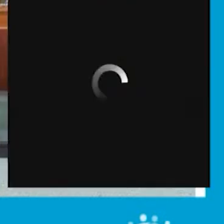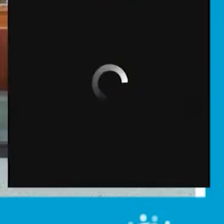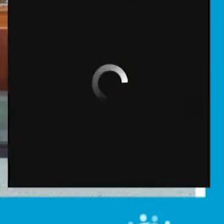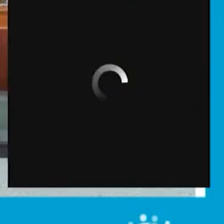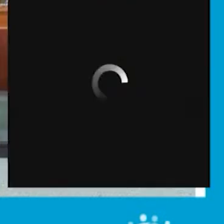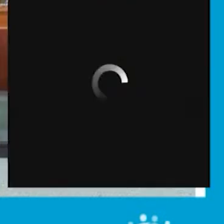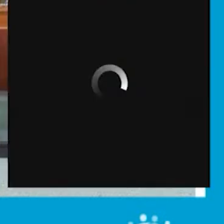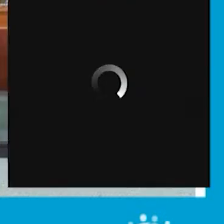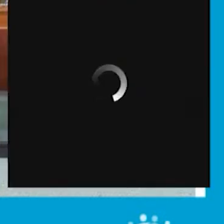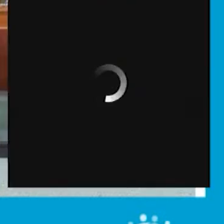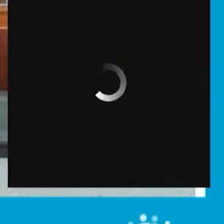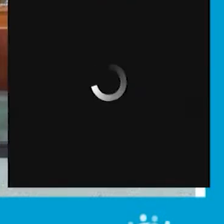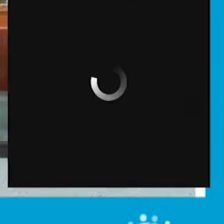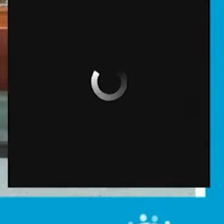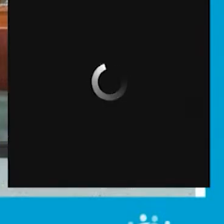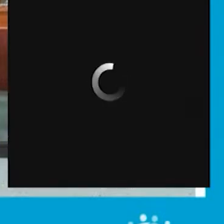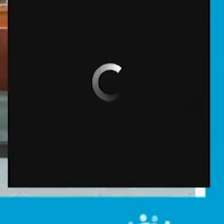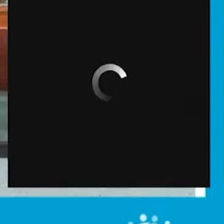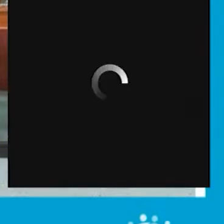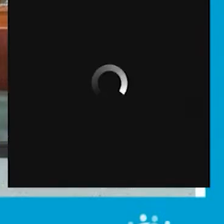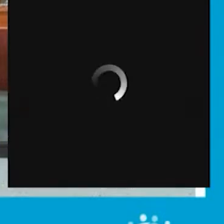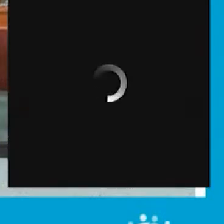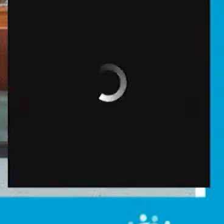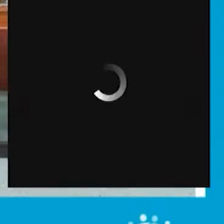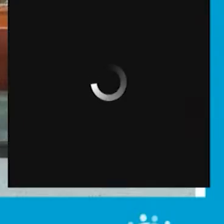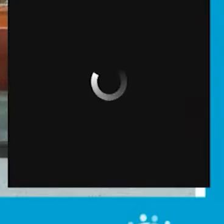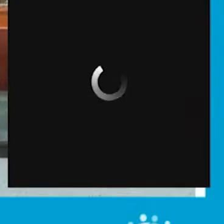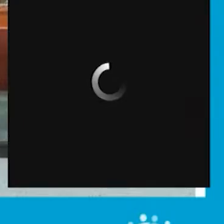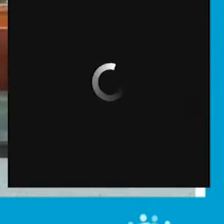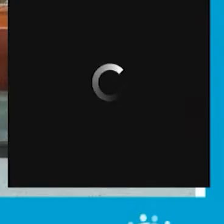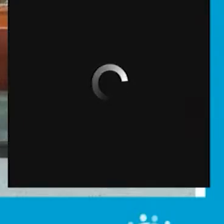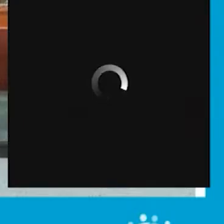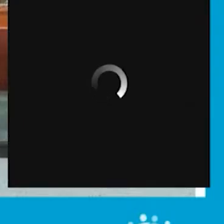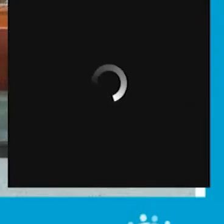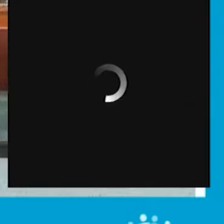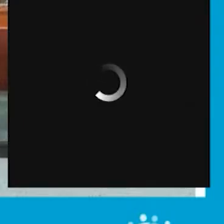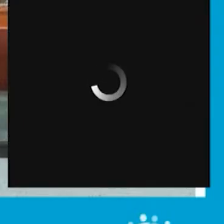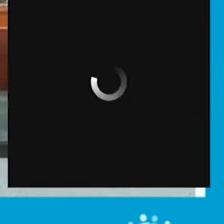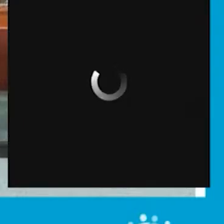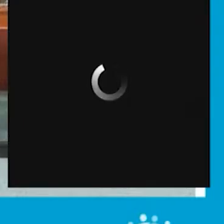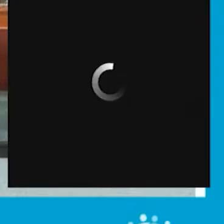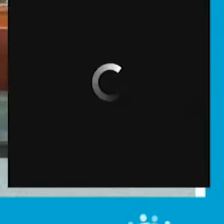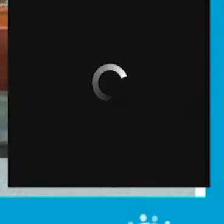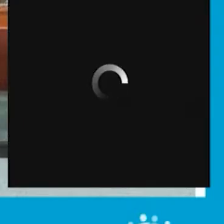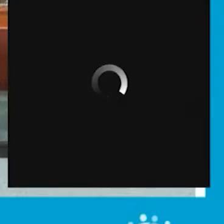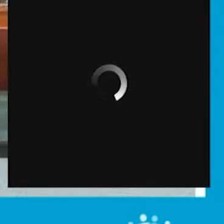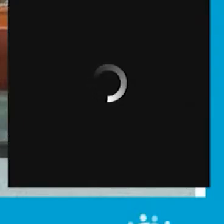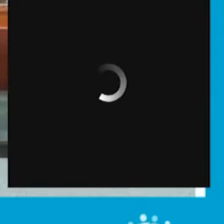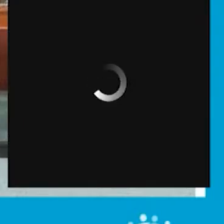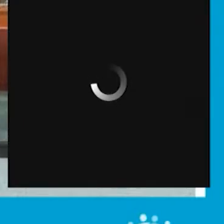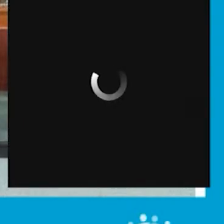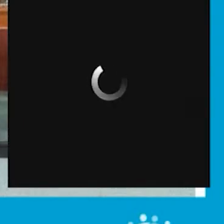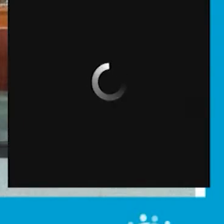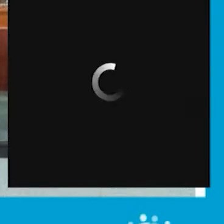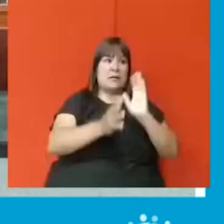una denuncia si piensa que esta persona está abusada y está maltratada físicamente. Y muchas veces no lo hace porque,